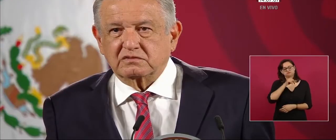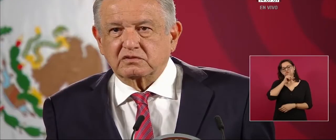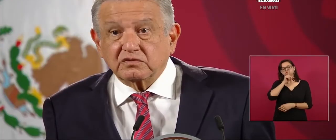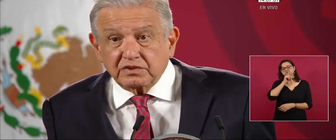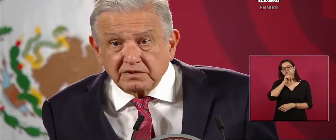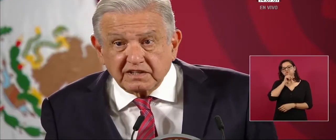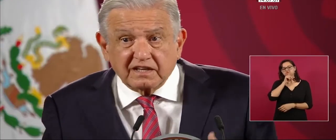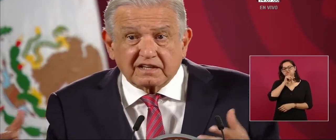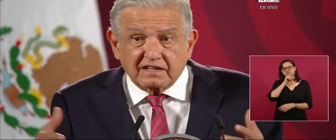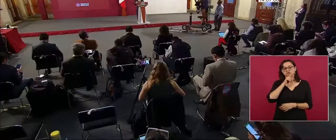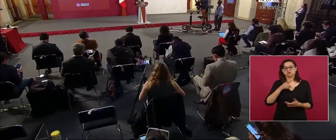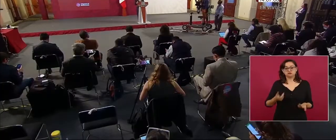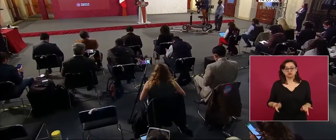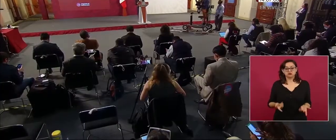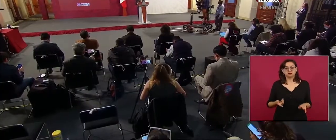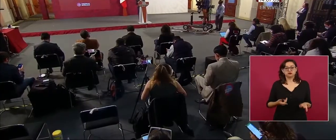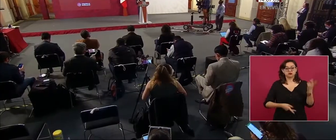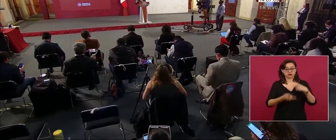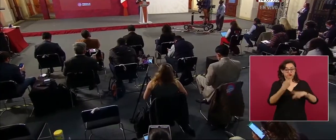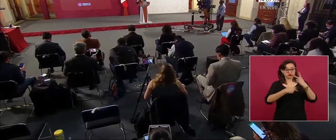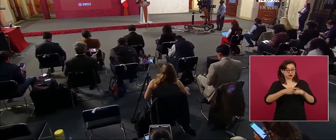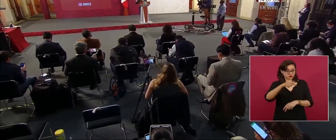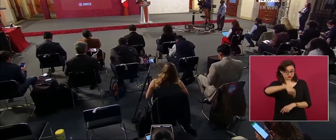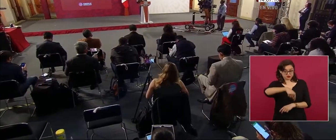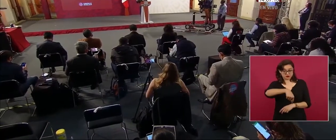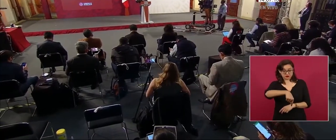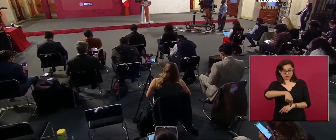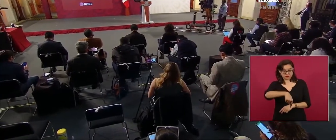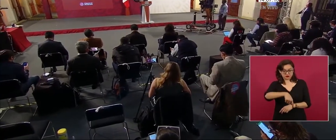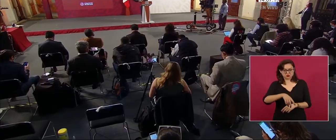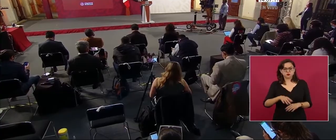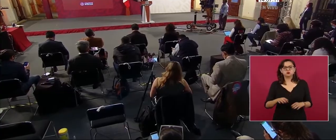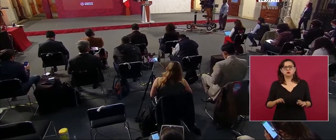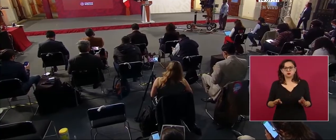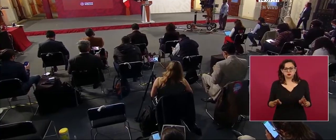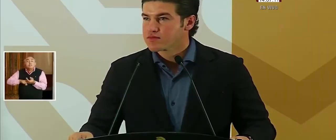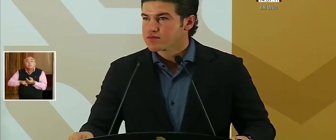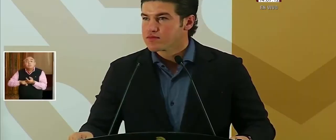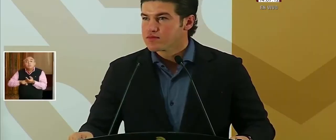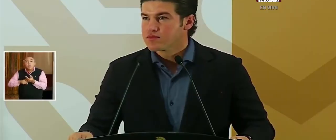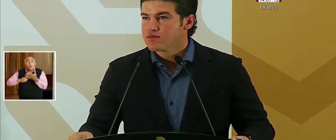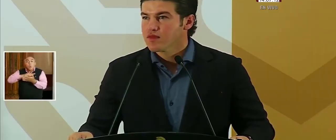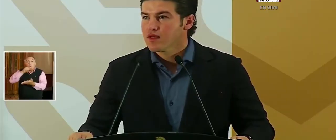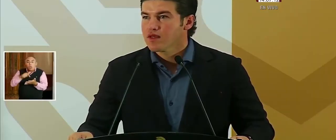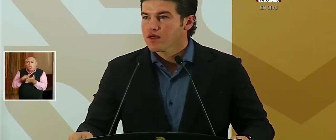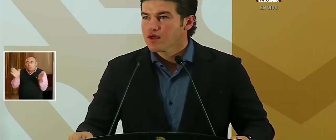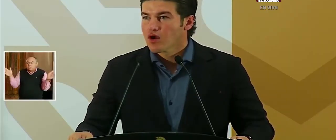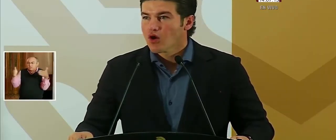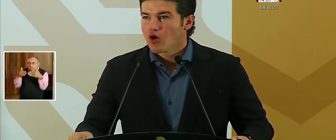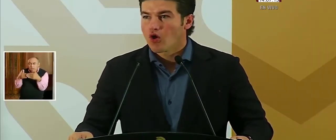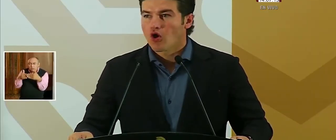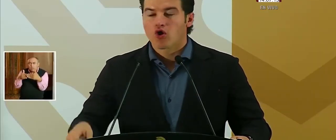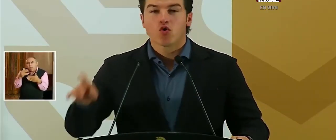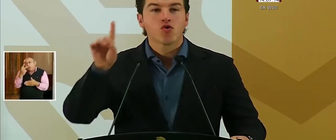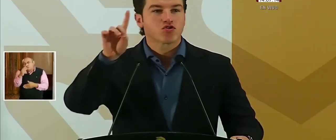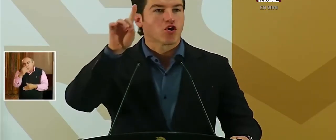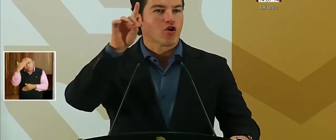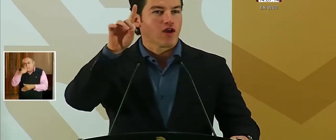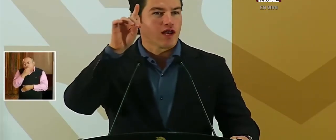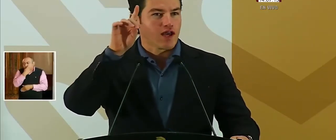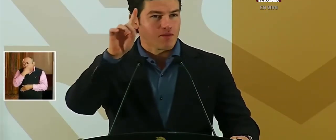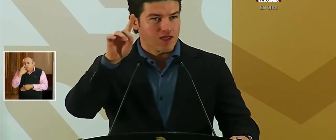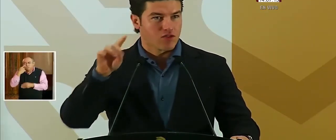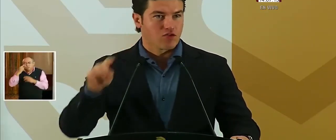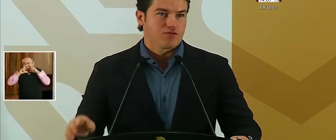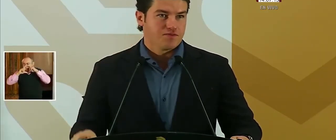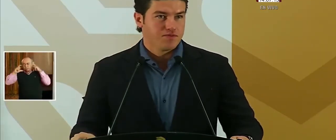La Secretaría de Salud en la entidad hizo un llamado a la población a completar su esquema de vacunación y evitar una nueva ola por propagación